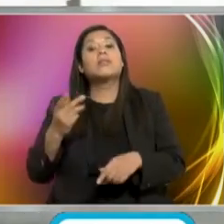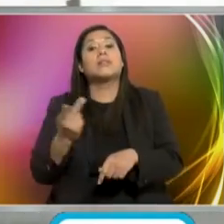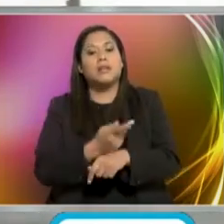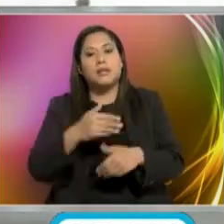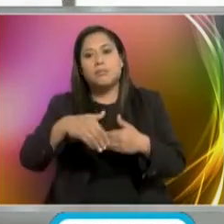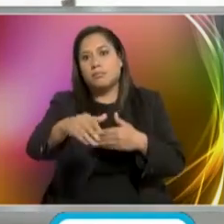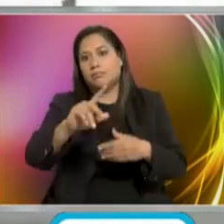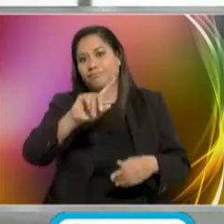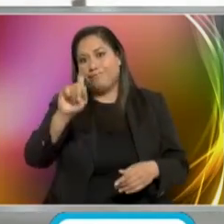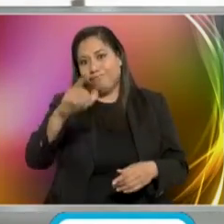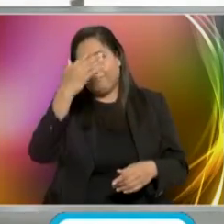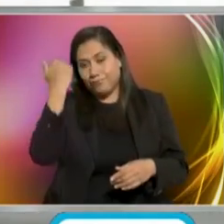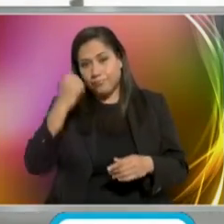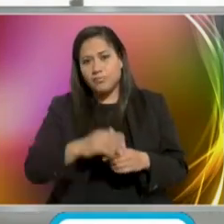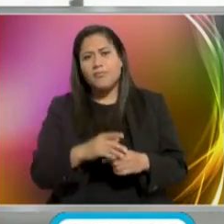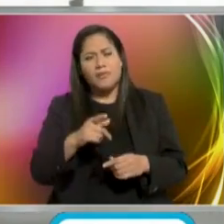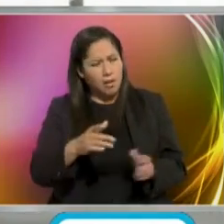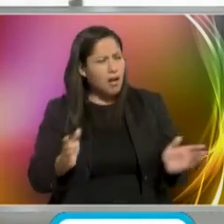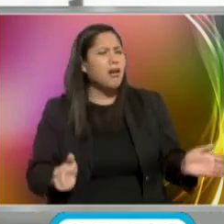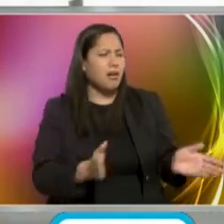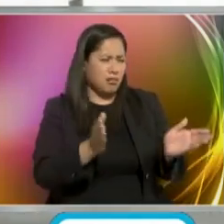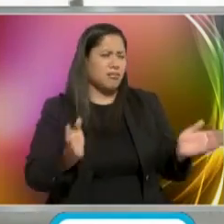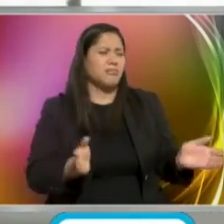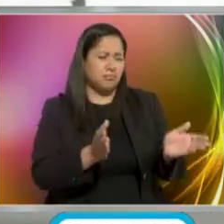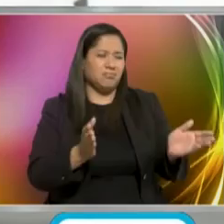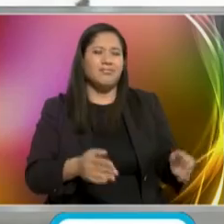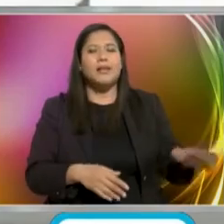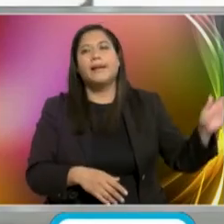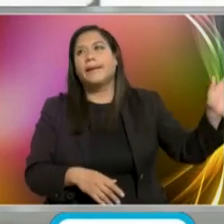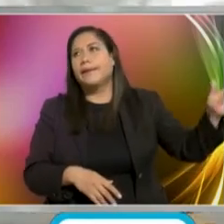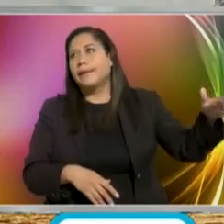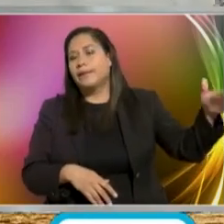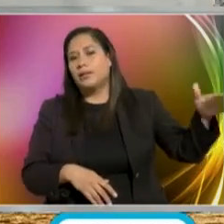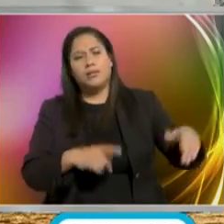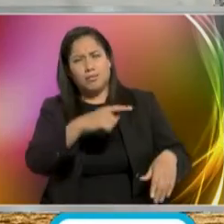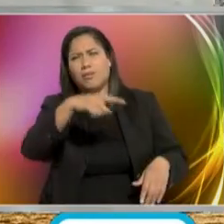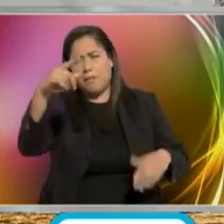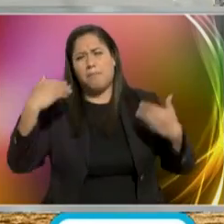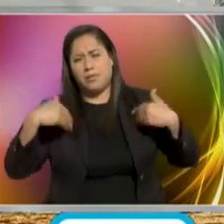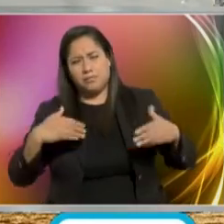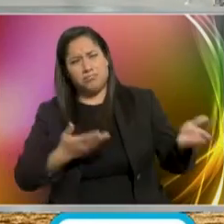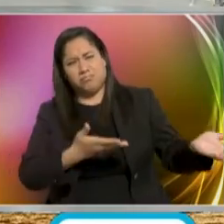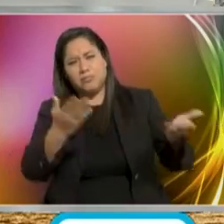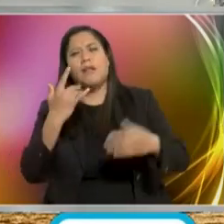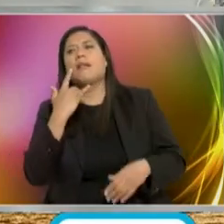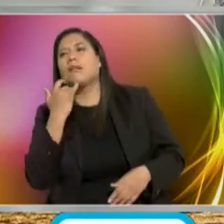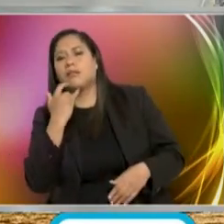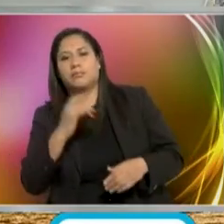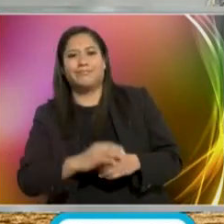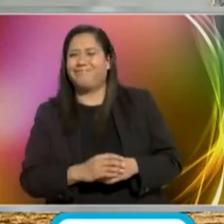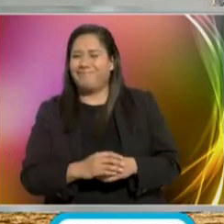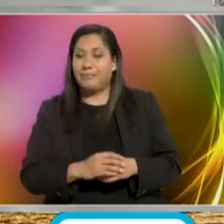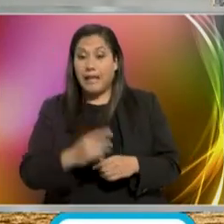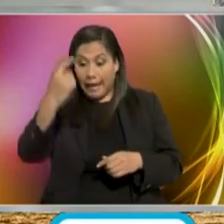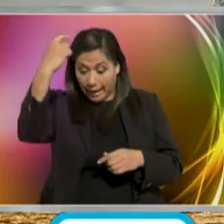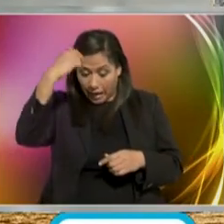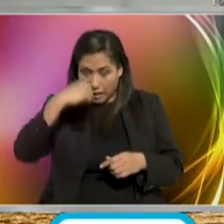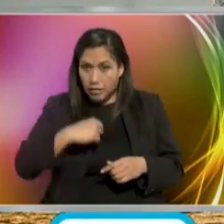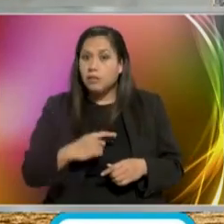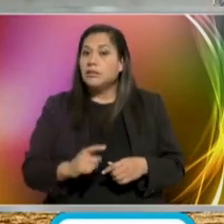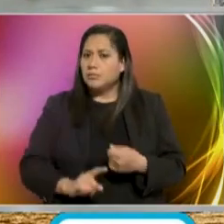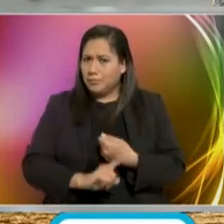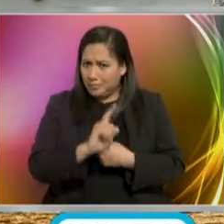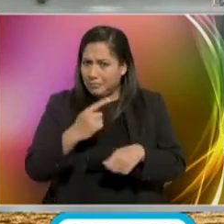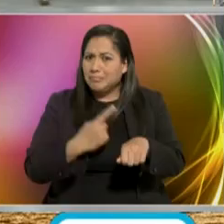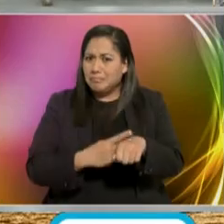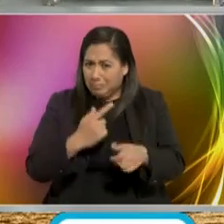todo que no es un échale ganas, ¿no? Claro. Distráete, no, es una situación interna muy fuerte,